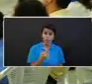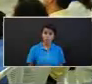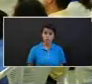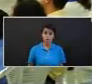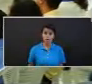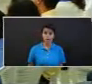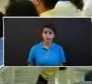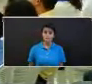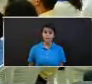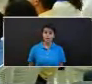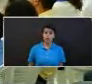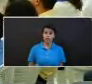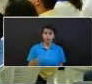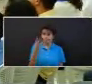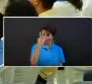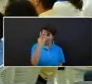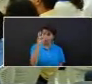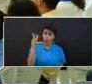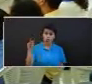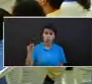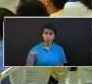pero el fariseo no,